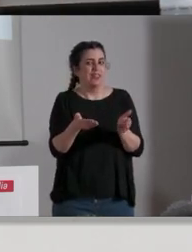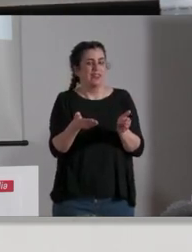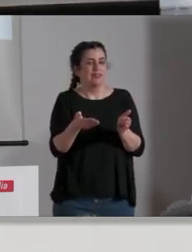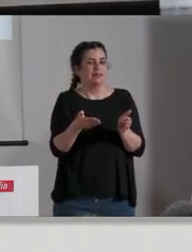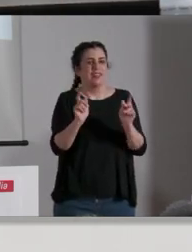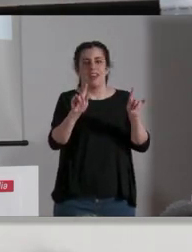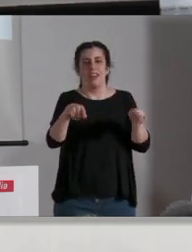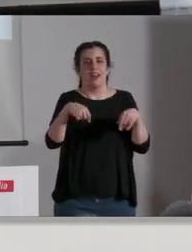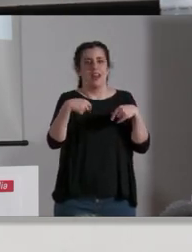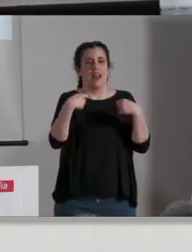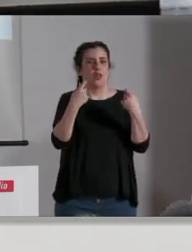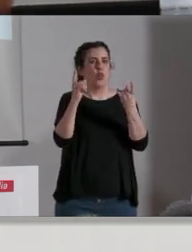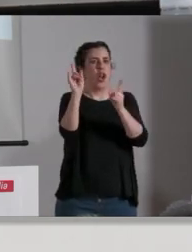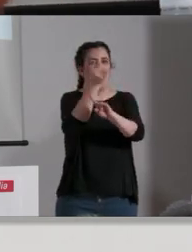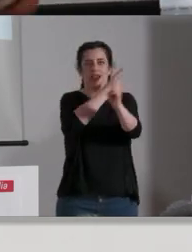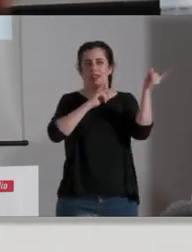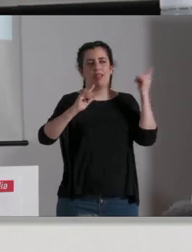la naturaleza, ¿no?,